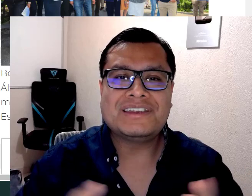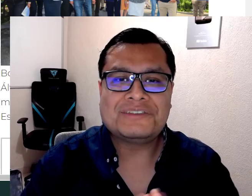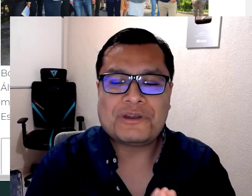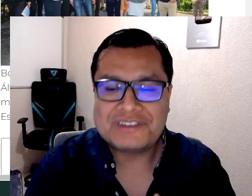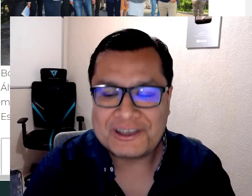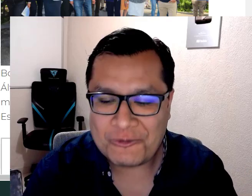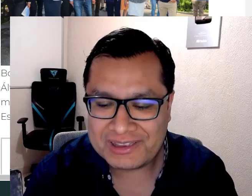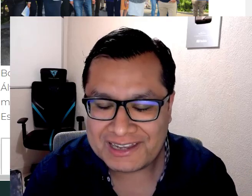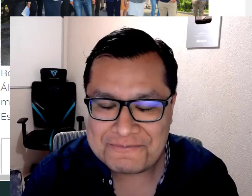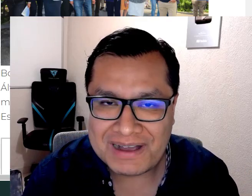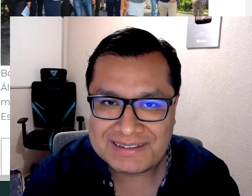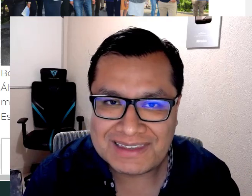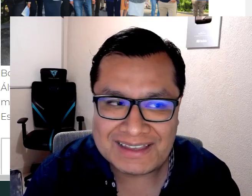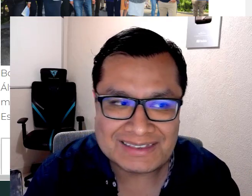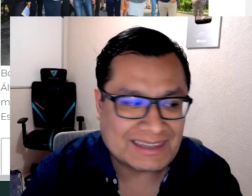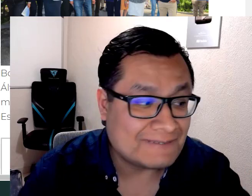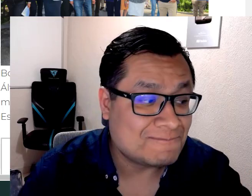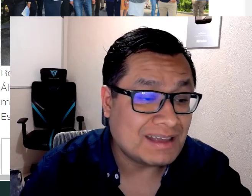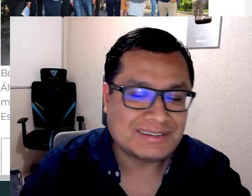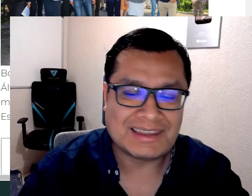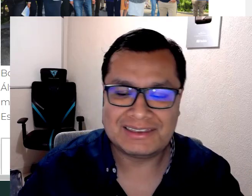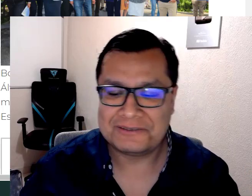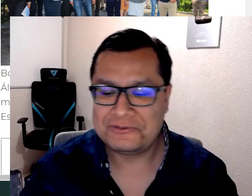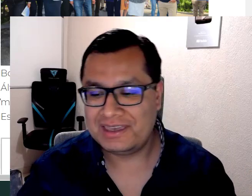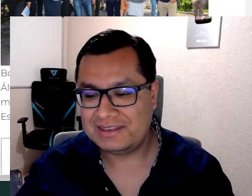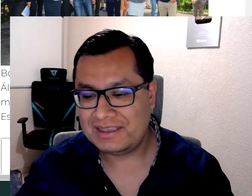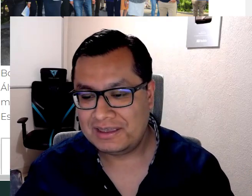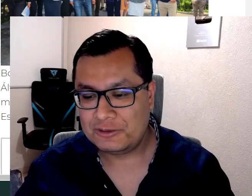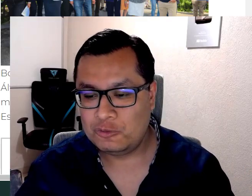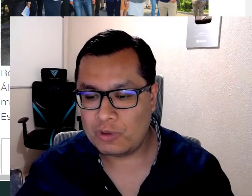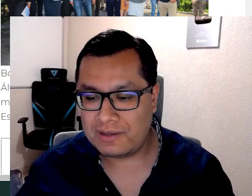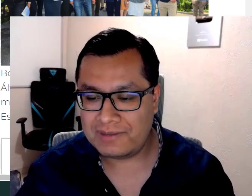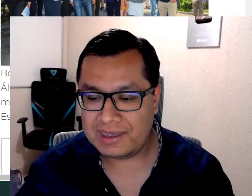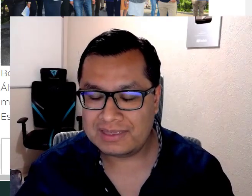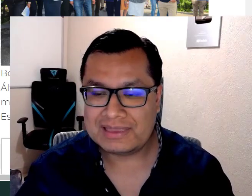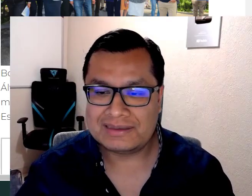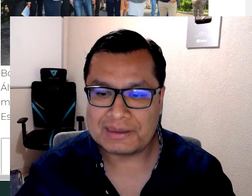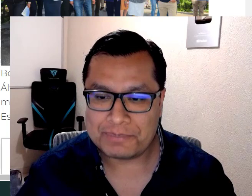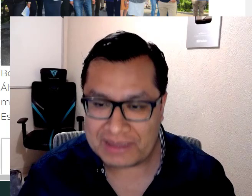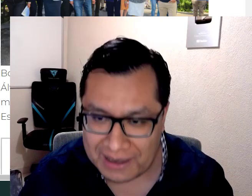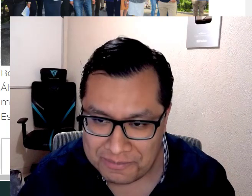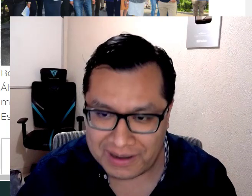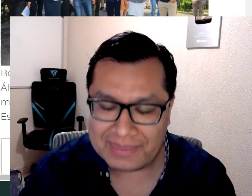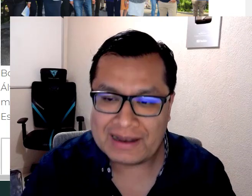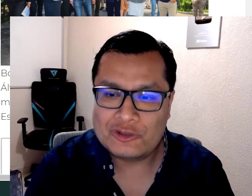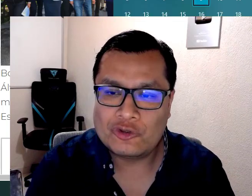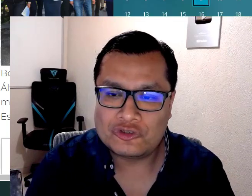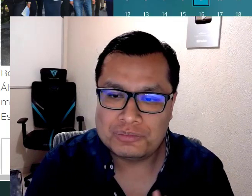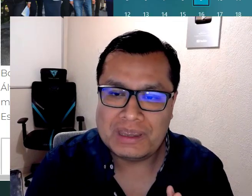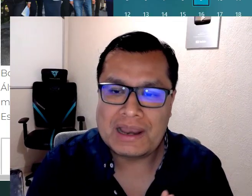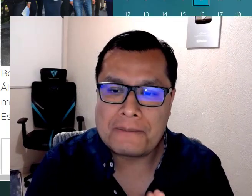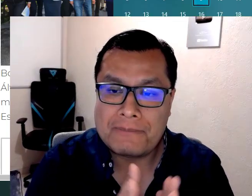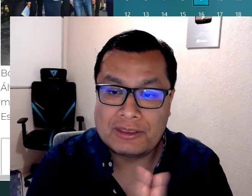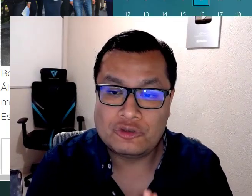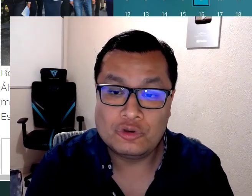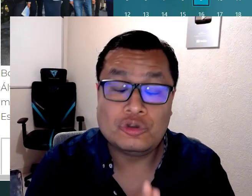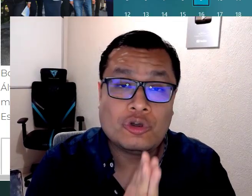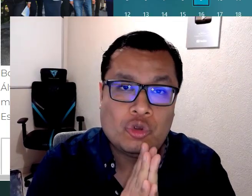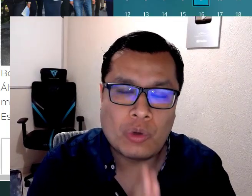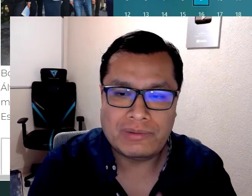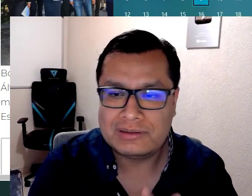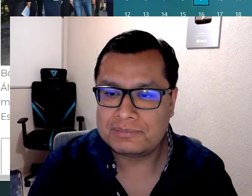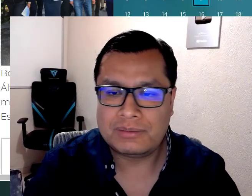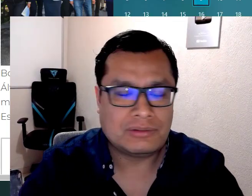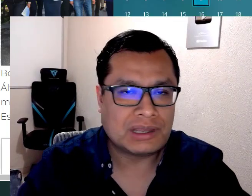hola como estan espero se encuentren bastante bastante bien 9 de septiembre del 2021